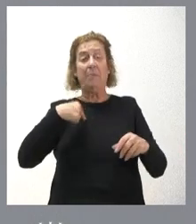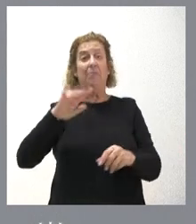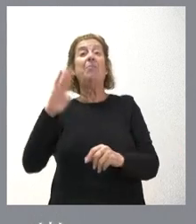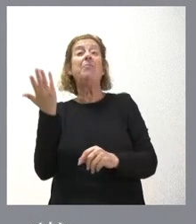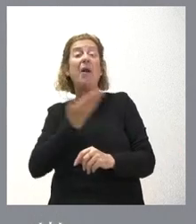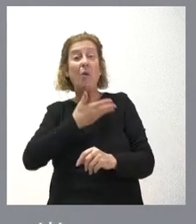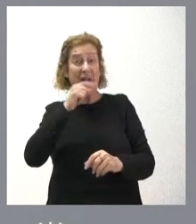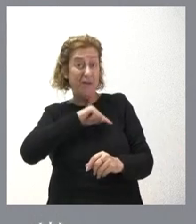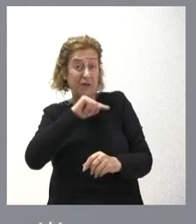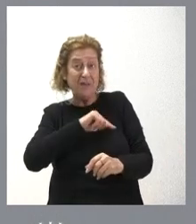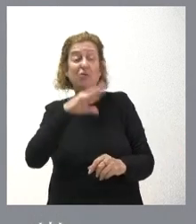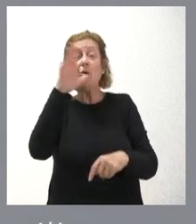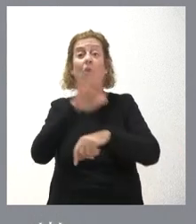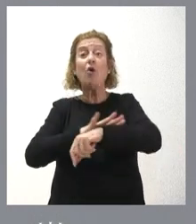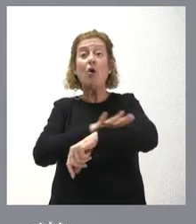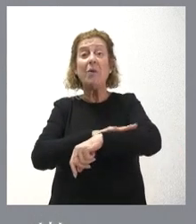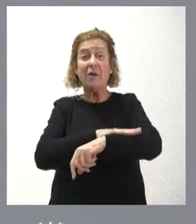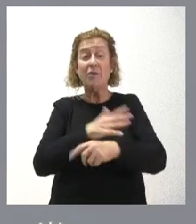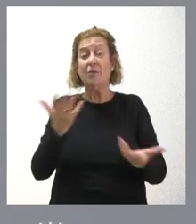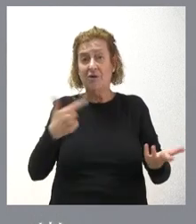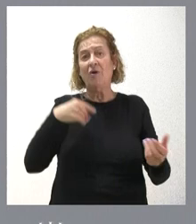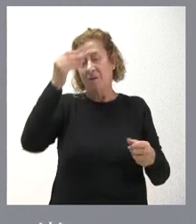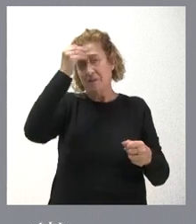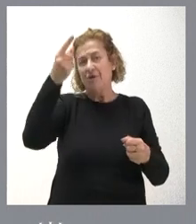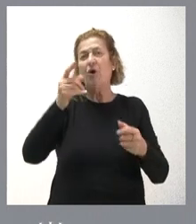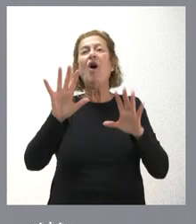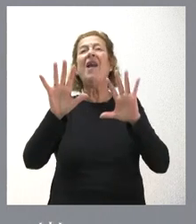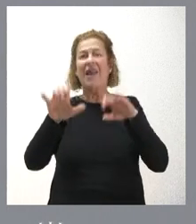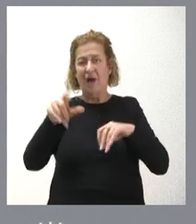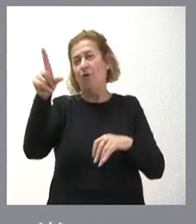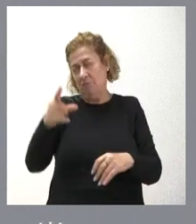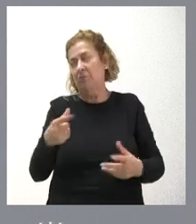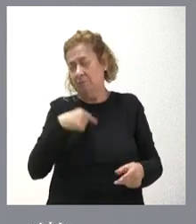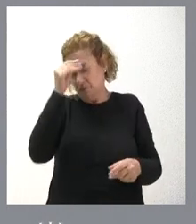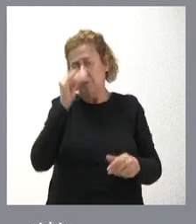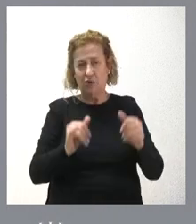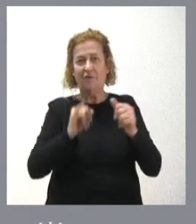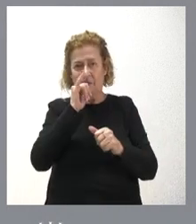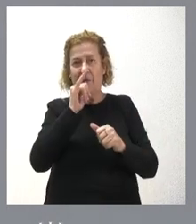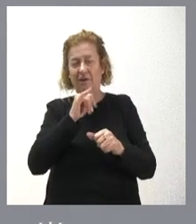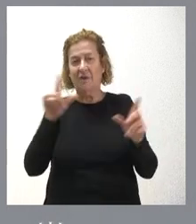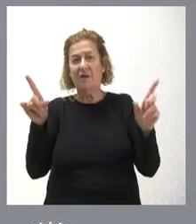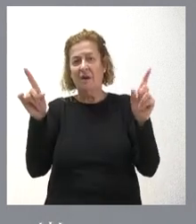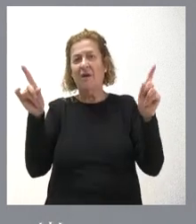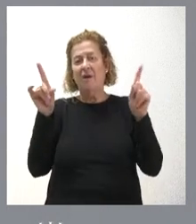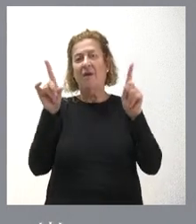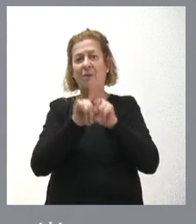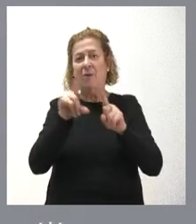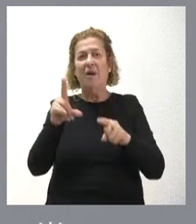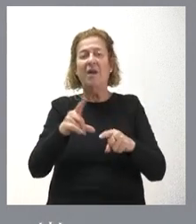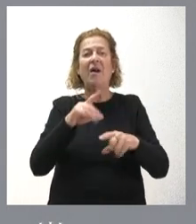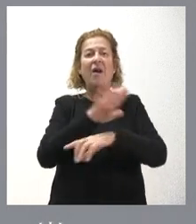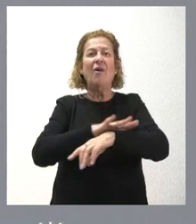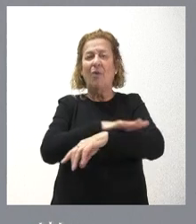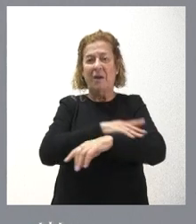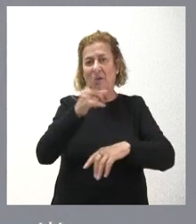perjudicados por el gobierno yo creo que León tiene motivos de sora para sentirse preterido por parte de este gobierno este es uno de